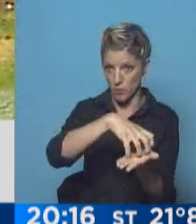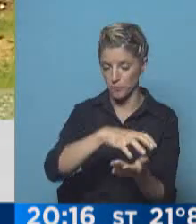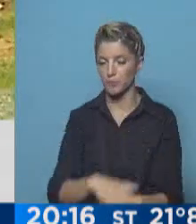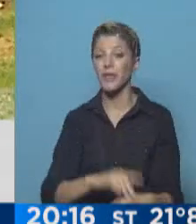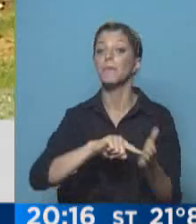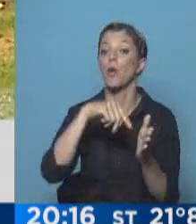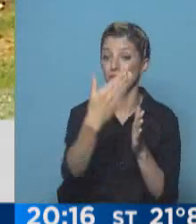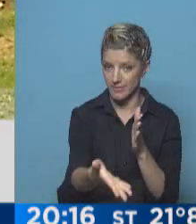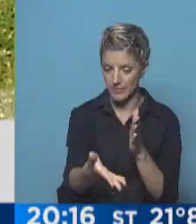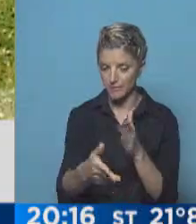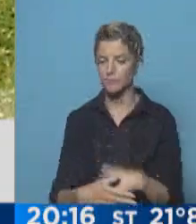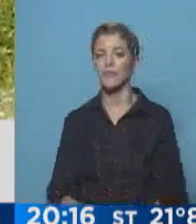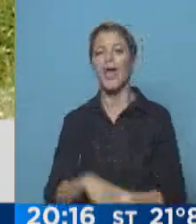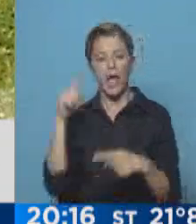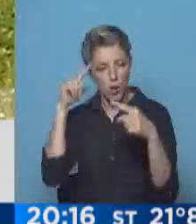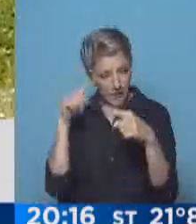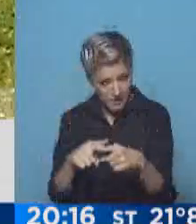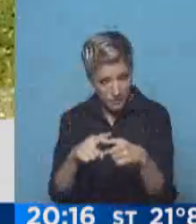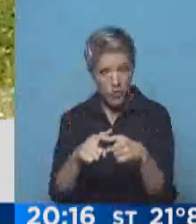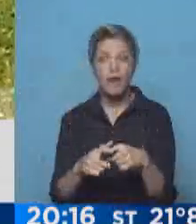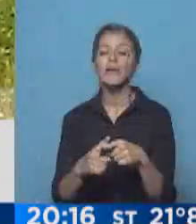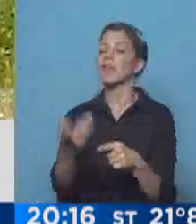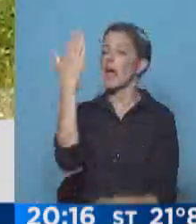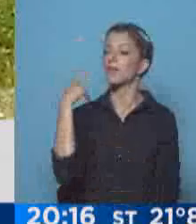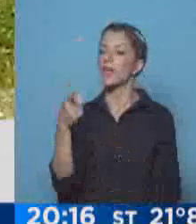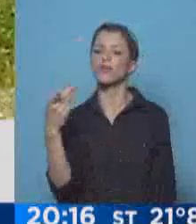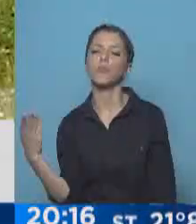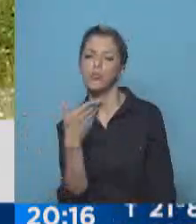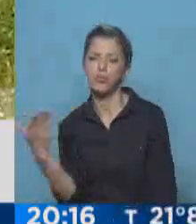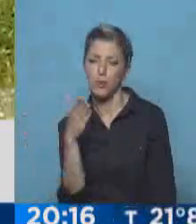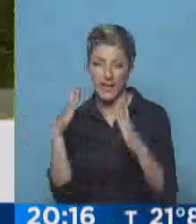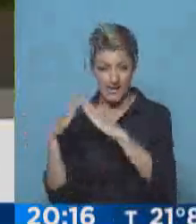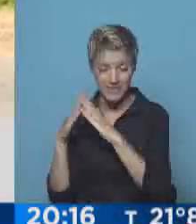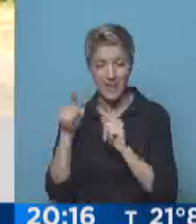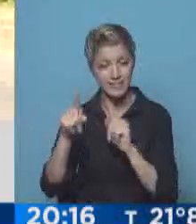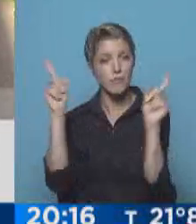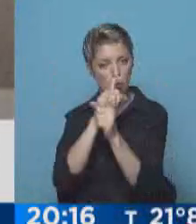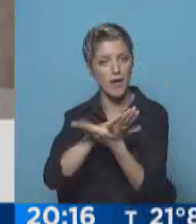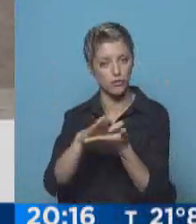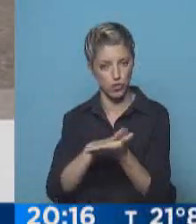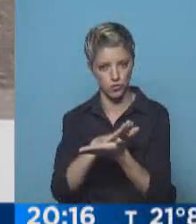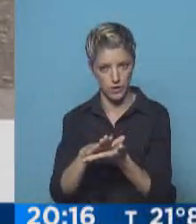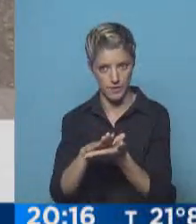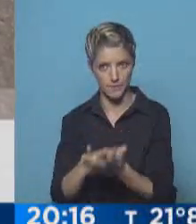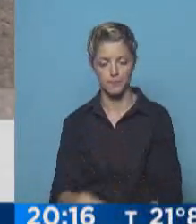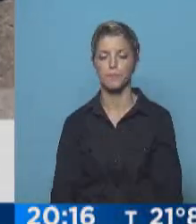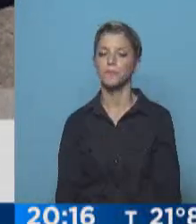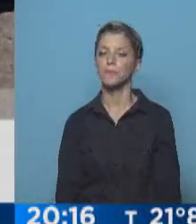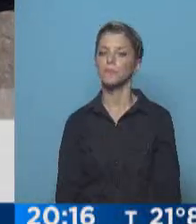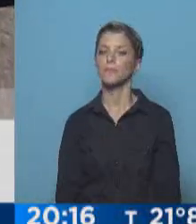objetivo central es solucionar un antiguo y legítimo reclamo habitacional. Sí, ya empezamos en el día de hoy el